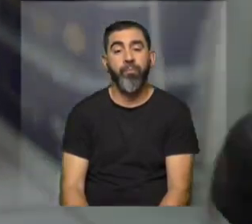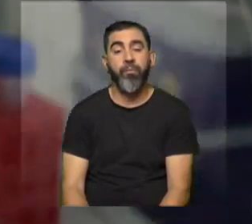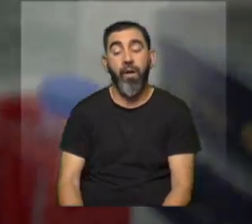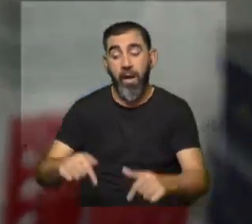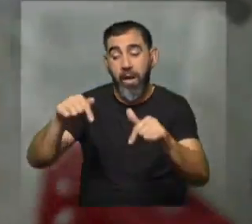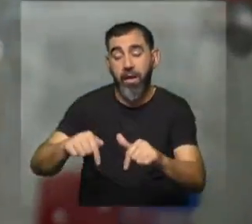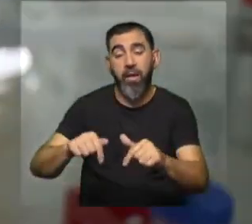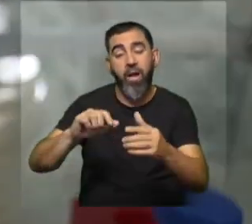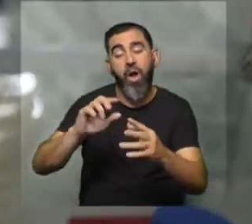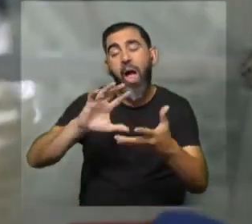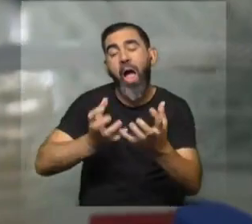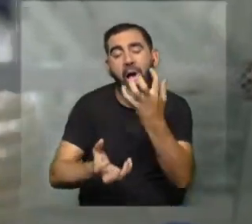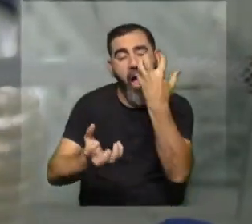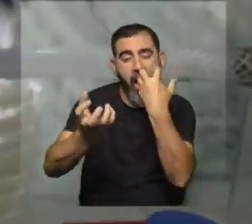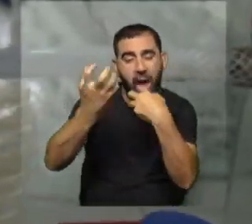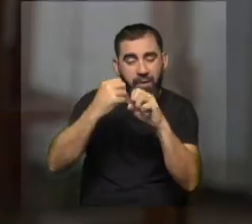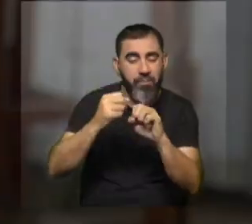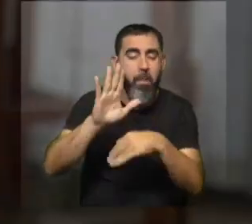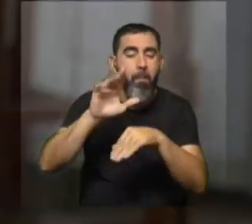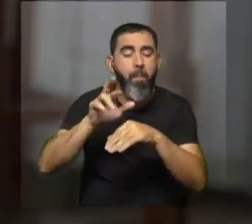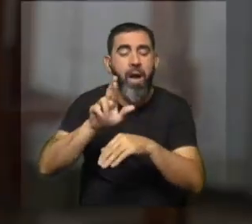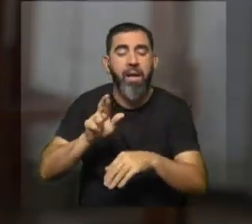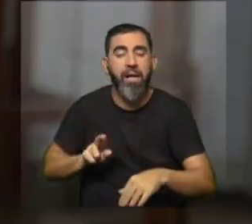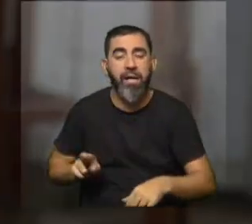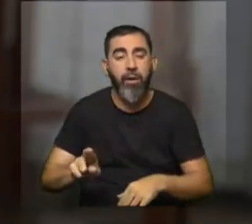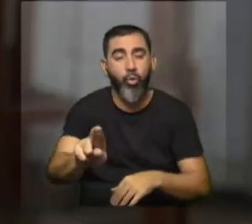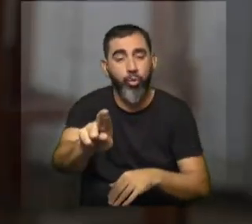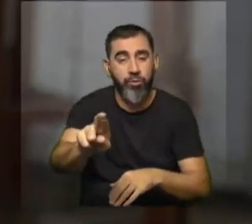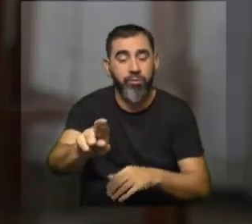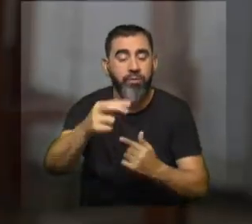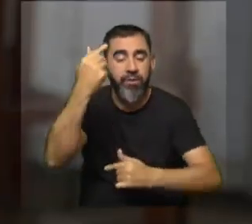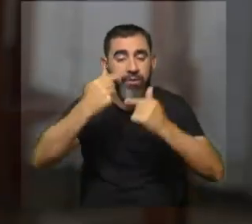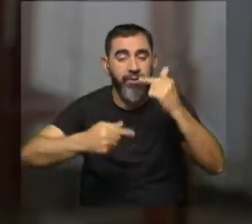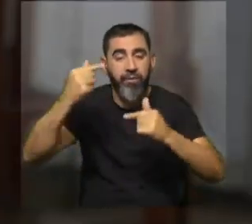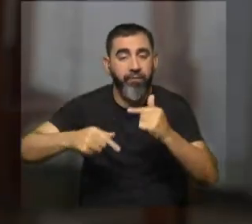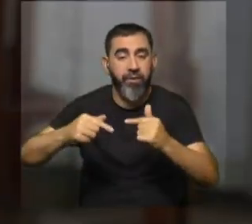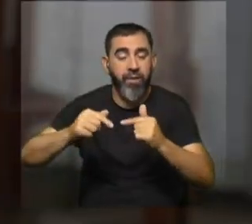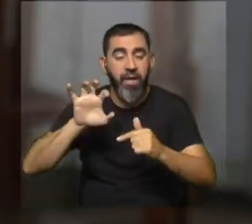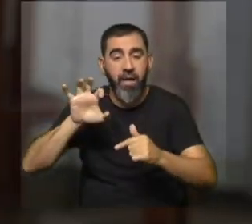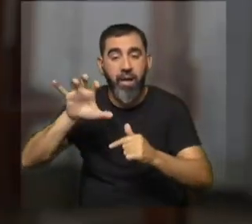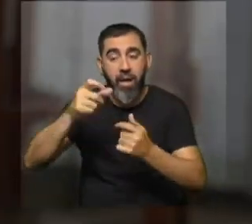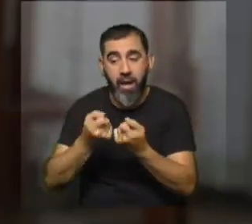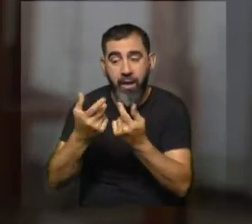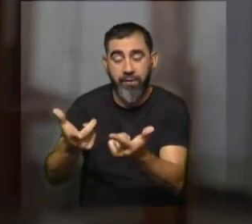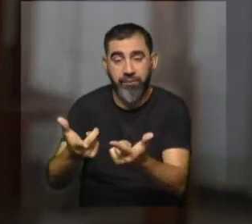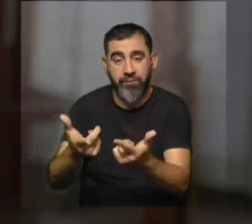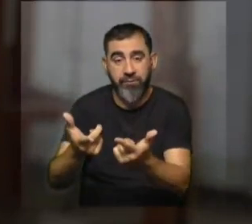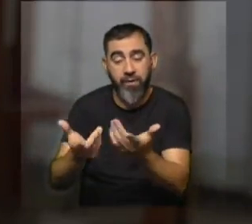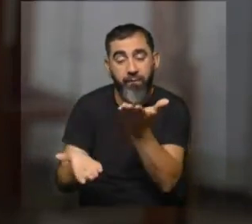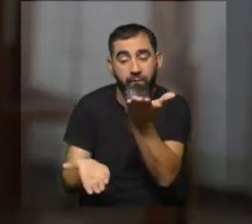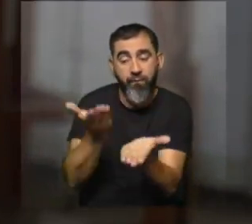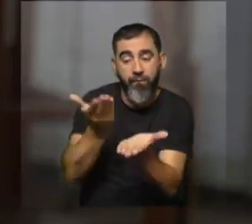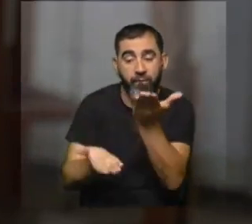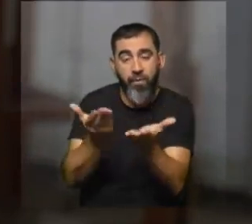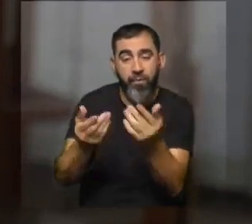Trabajamos con modelos animales, puntualmente usamos ratones, y en ellos desarrollamos distintos modelos de cáncer en los cuales fuimos evaluando